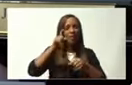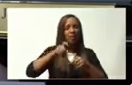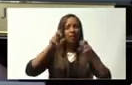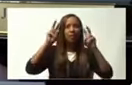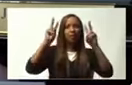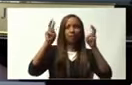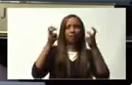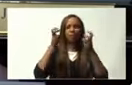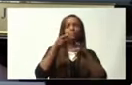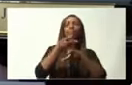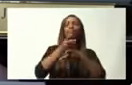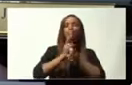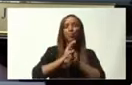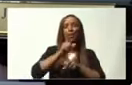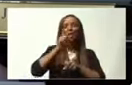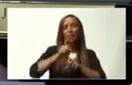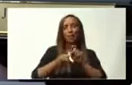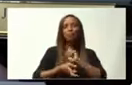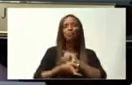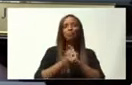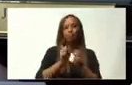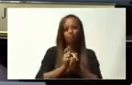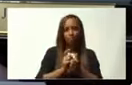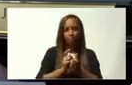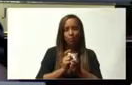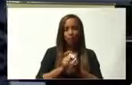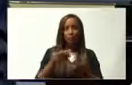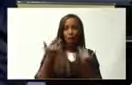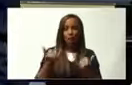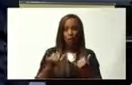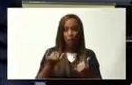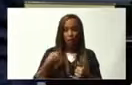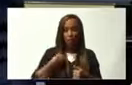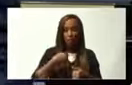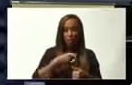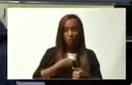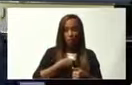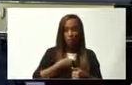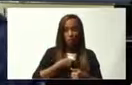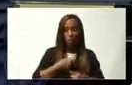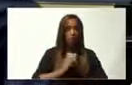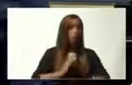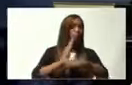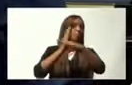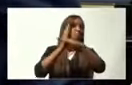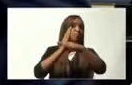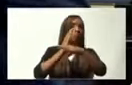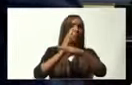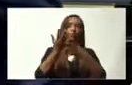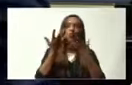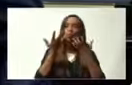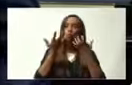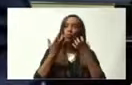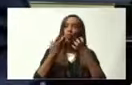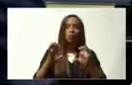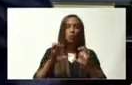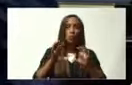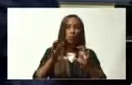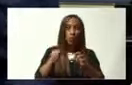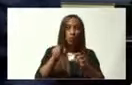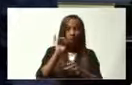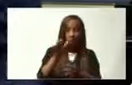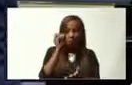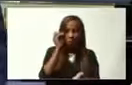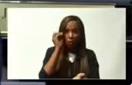que este propósito económico no pase. Muchas gracias. Y debo presentarle a todos